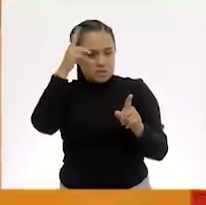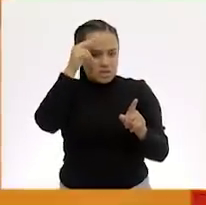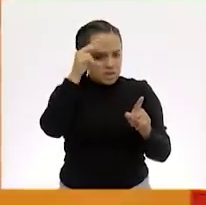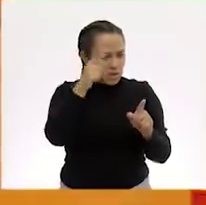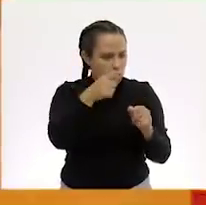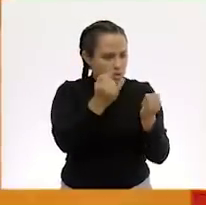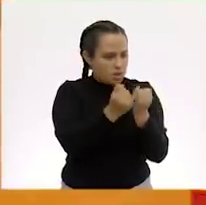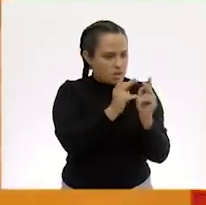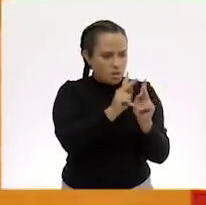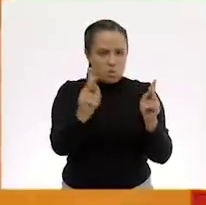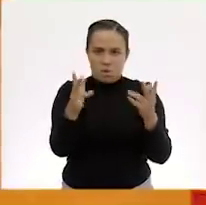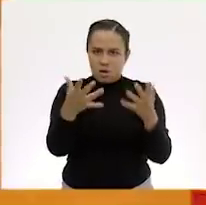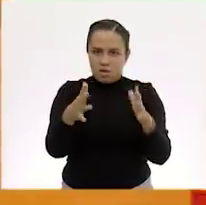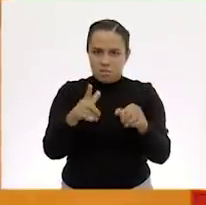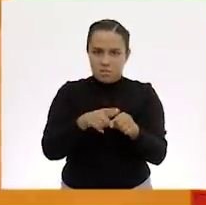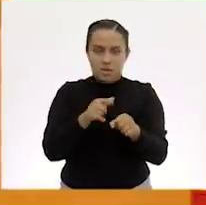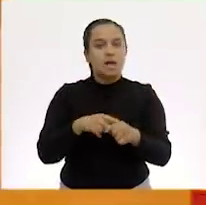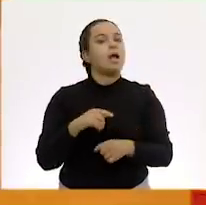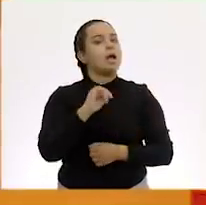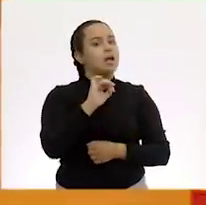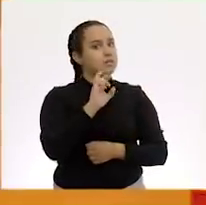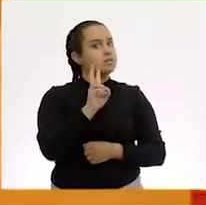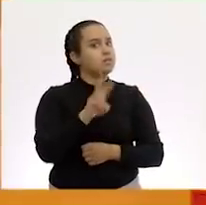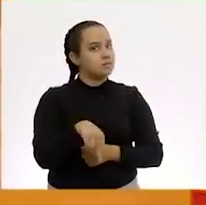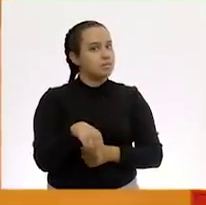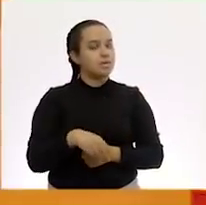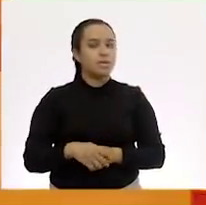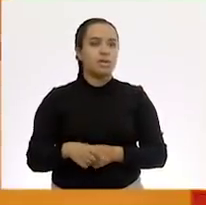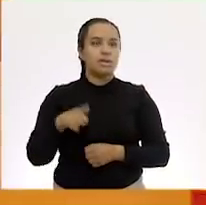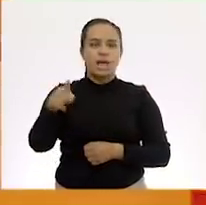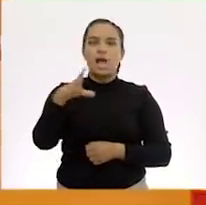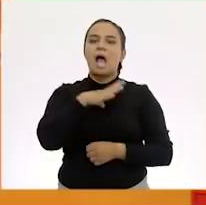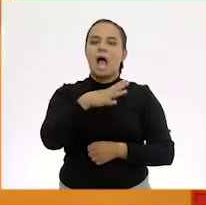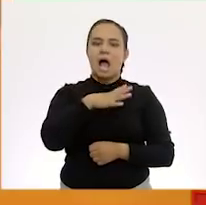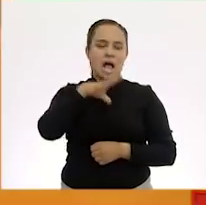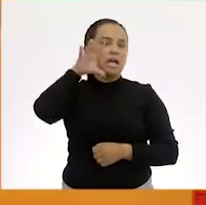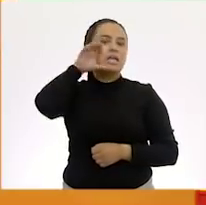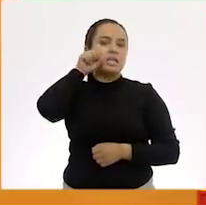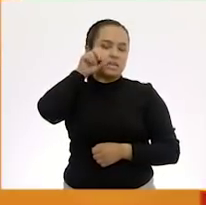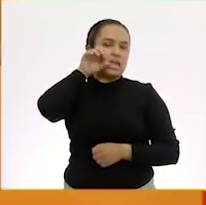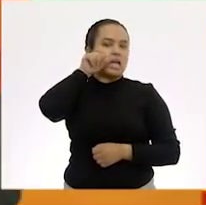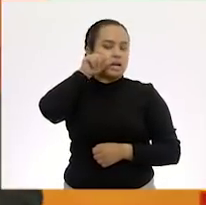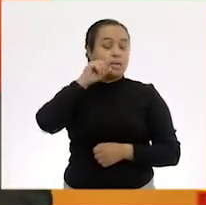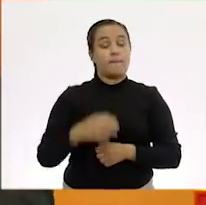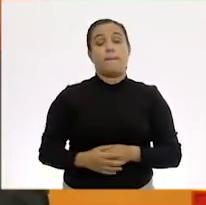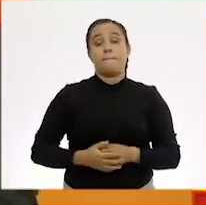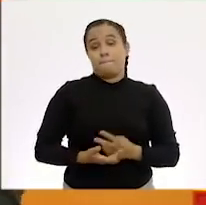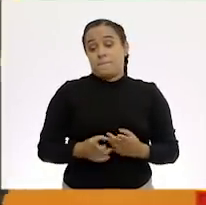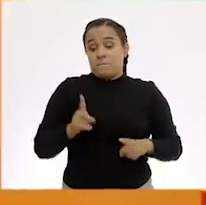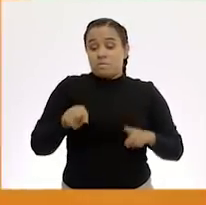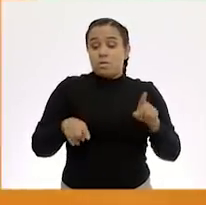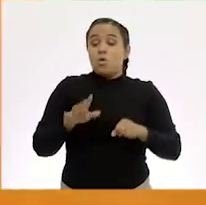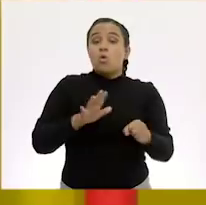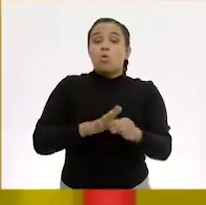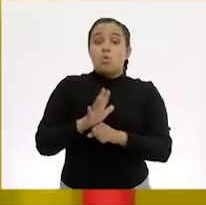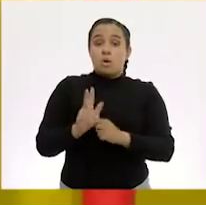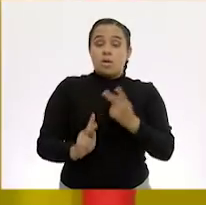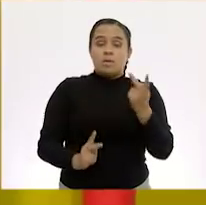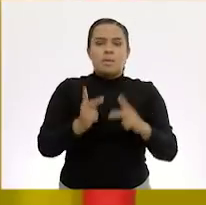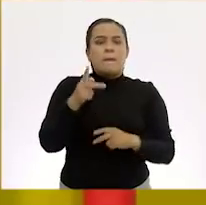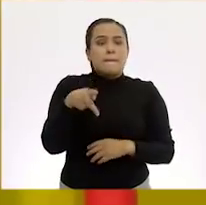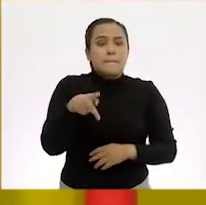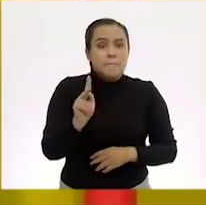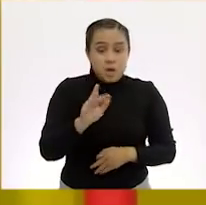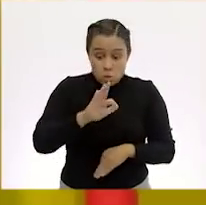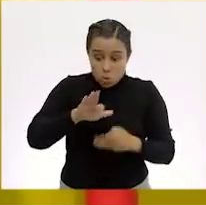zanahoria? Ay, ¿es verdad? Sí, porque tiene naranja, ¿verdad? Entonces, bueno, dependiendo de la planta, pero en general